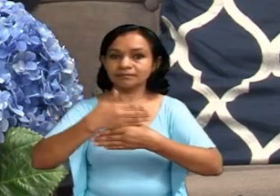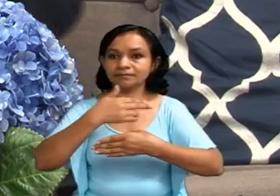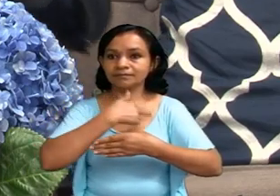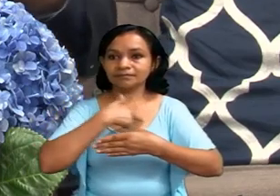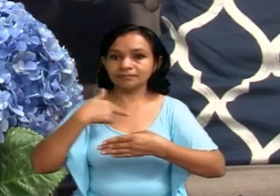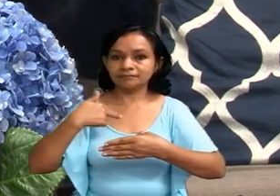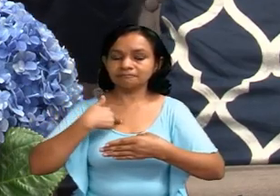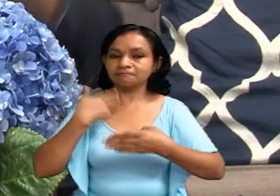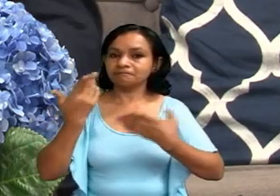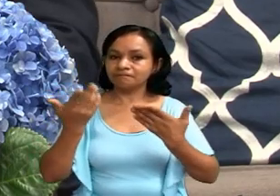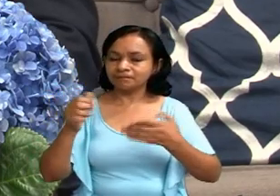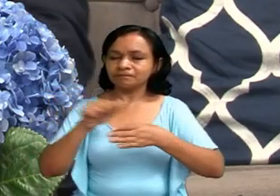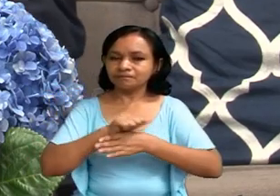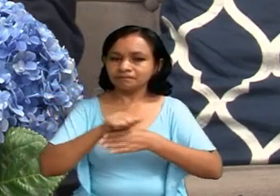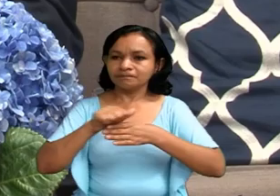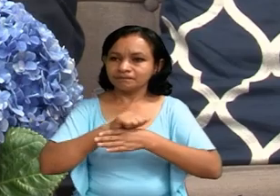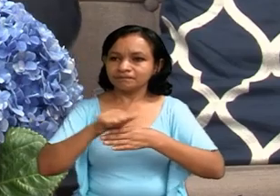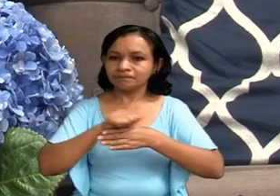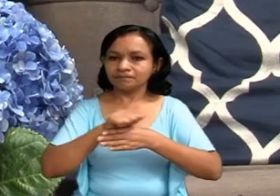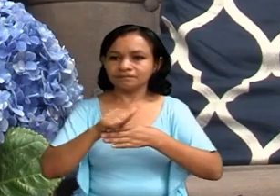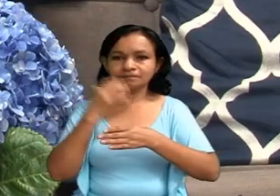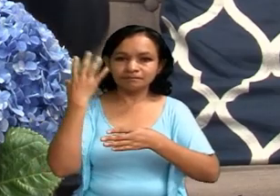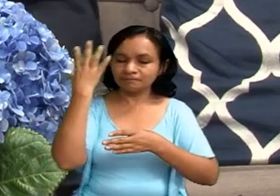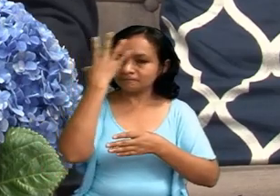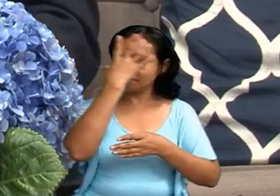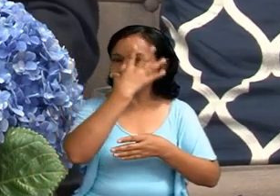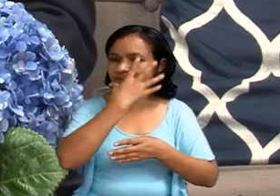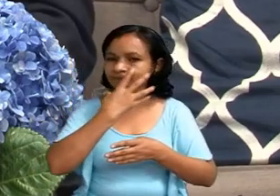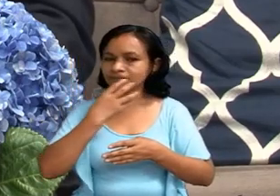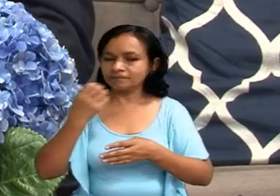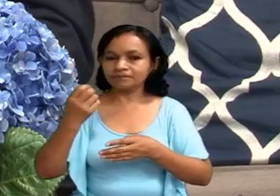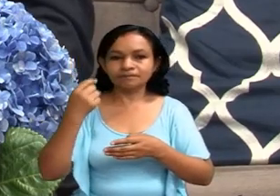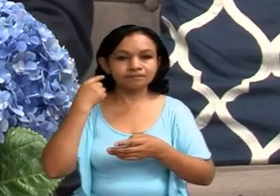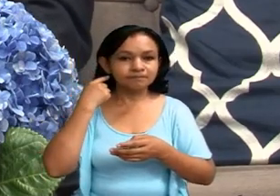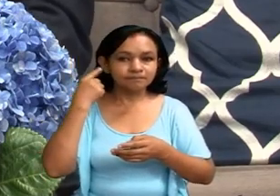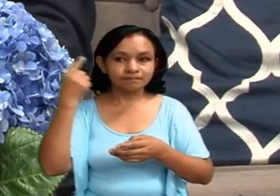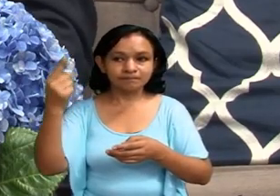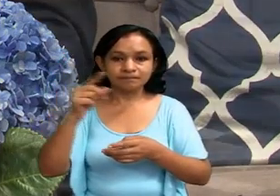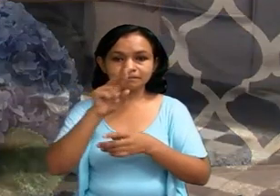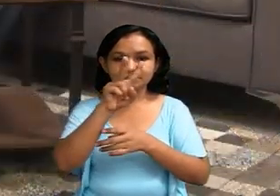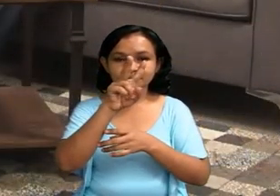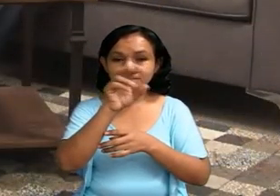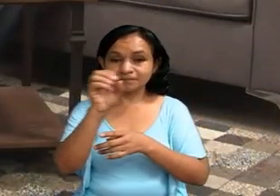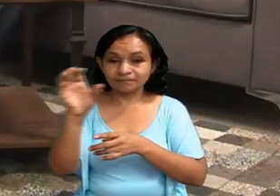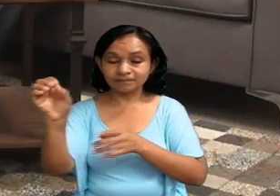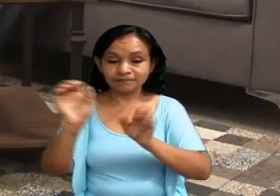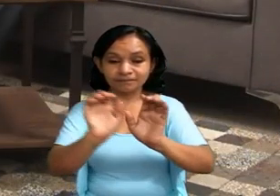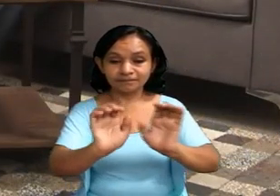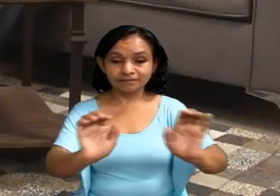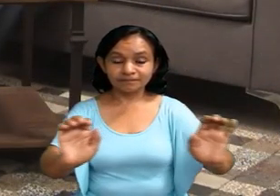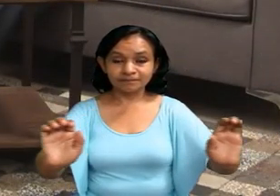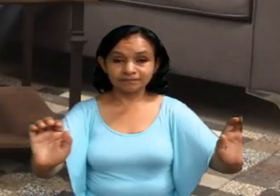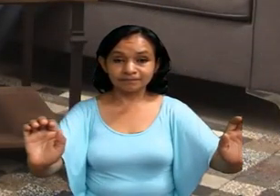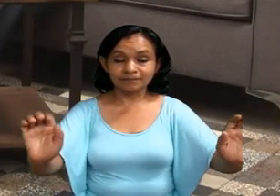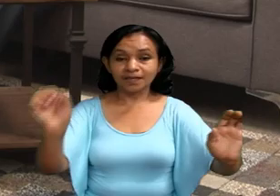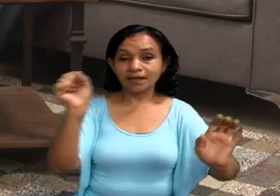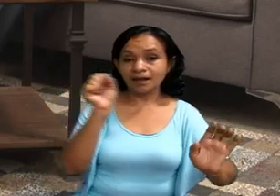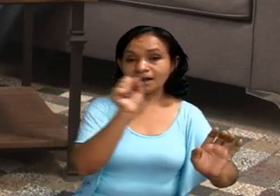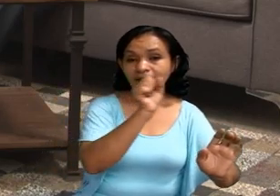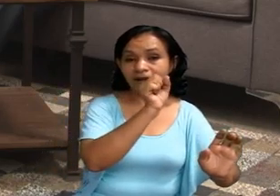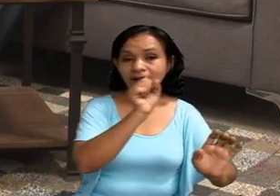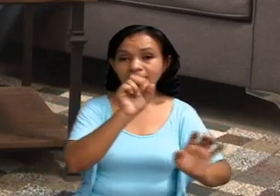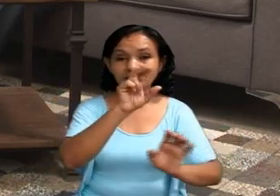estamos preparando como eso. Yo creo que lo más lindo sería escuchar 200 niños con 200 coristas